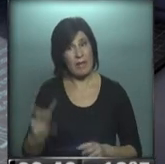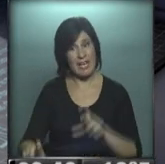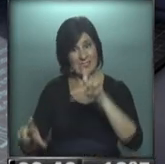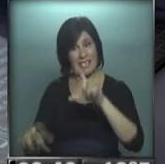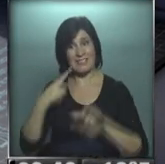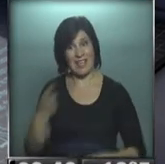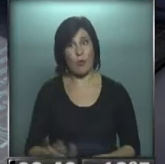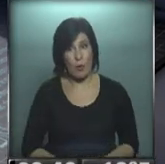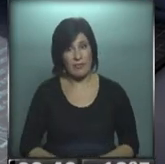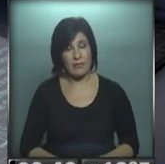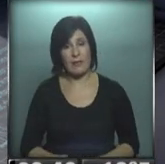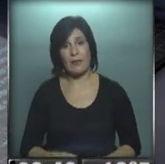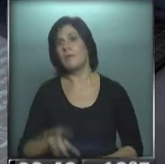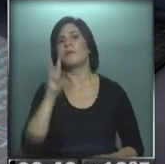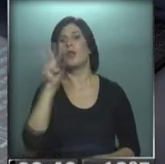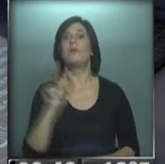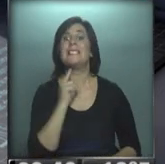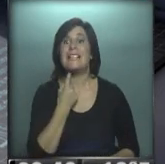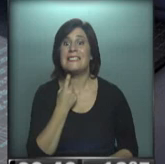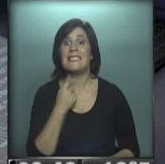estas columnas. En el año 2013,